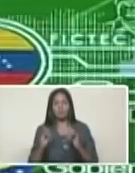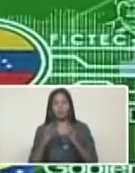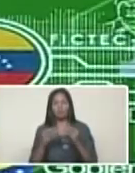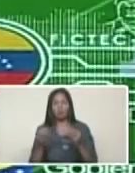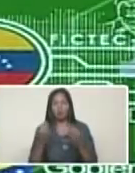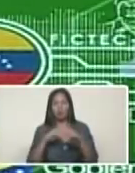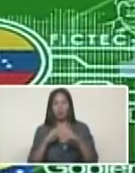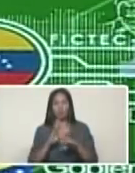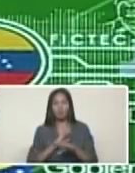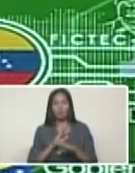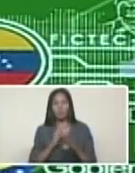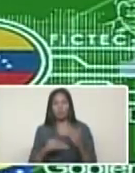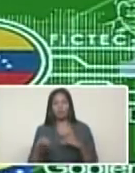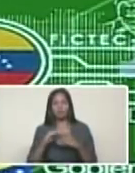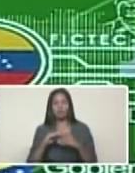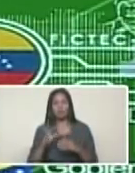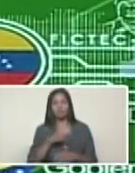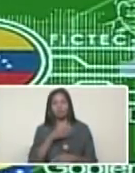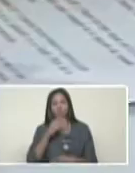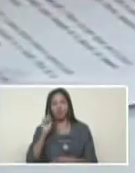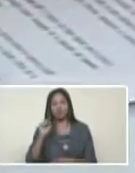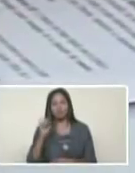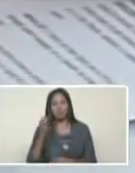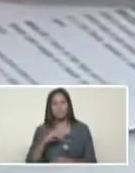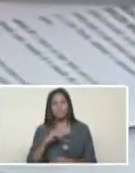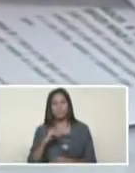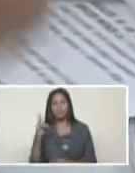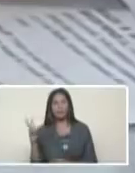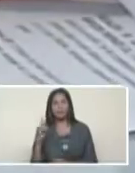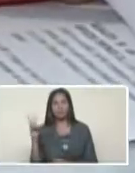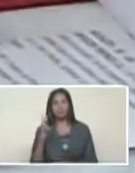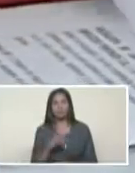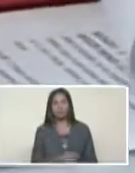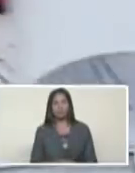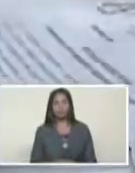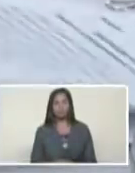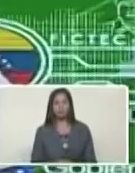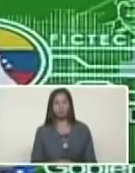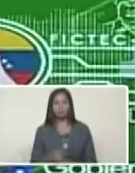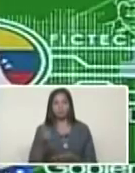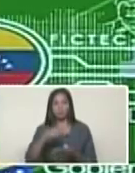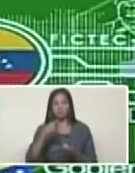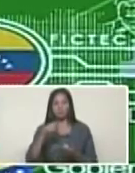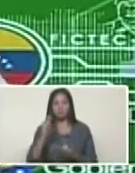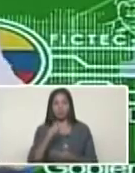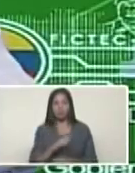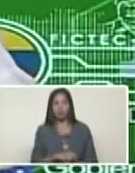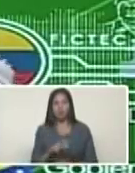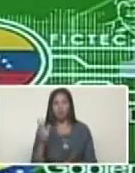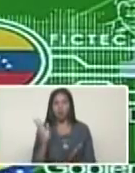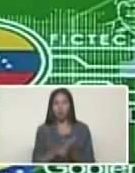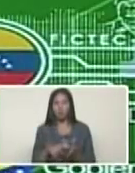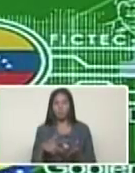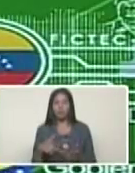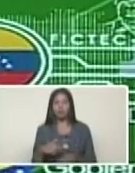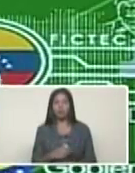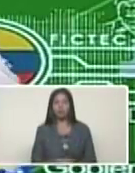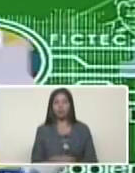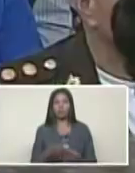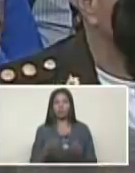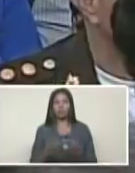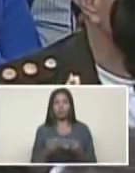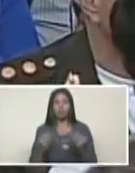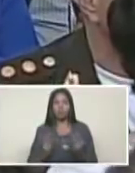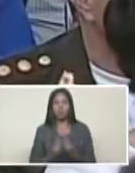inmensa Corporación Socialista de Venezuela. Firmado. A cumplirlo ahora, queridos